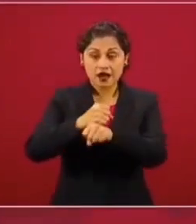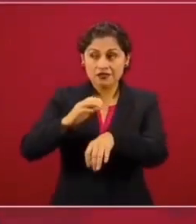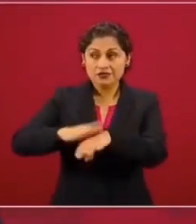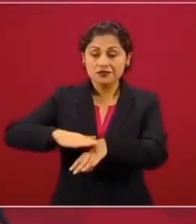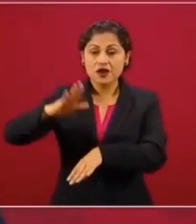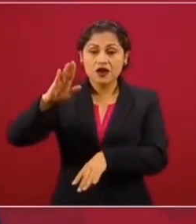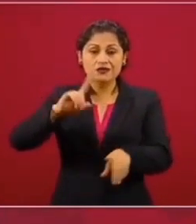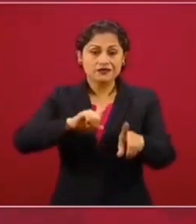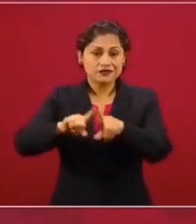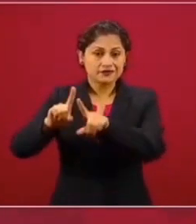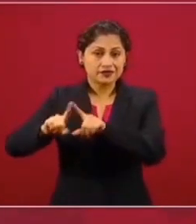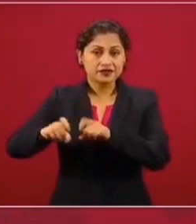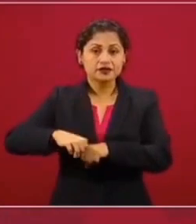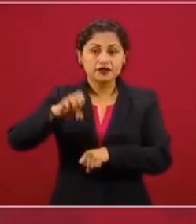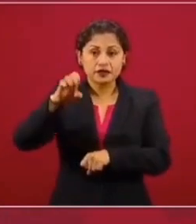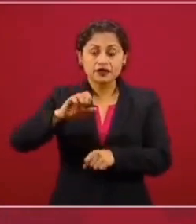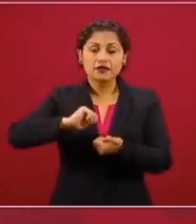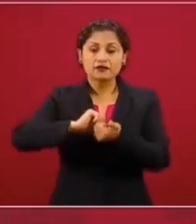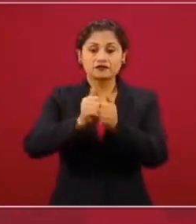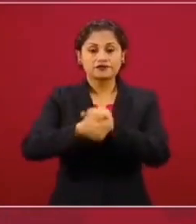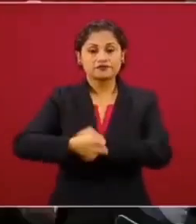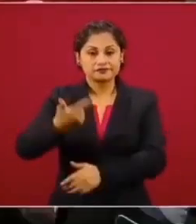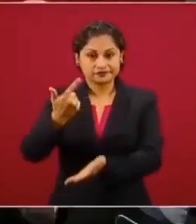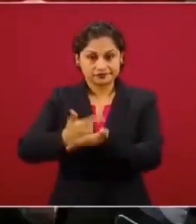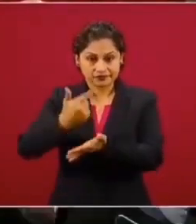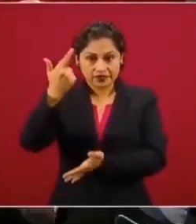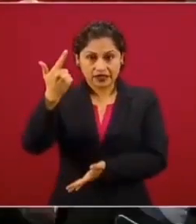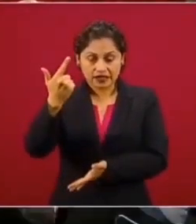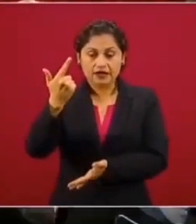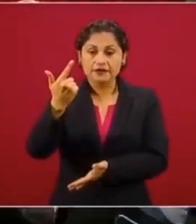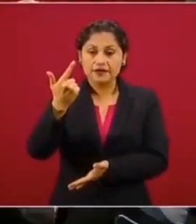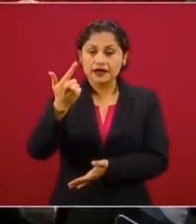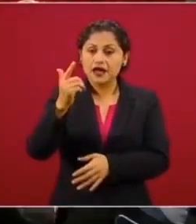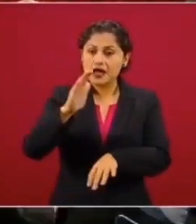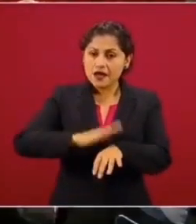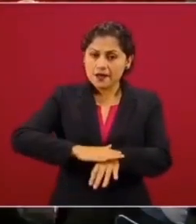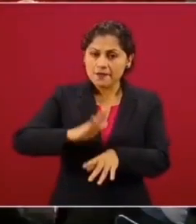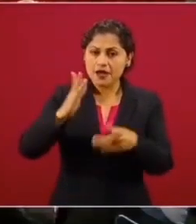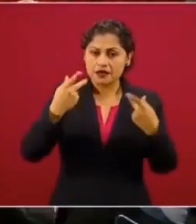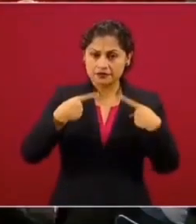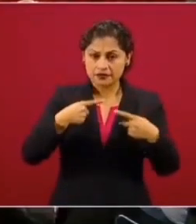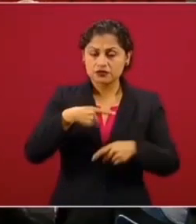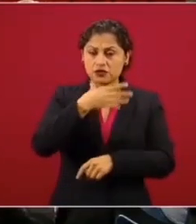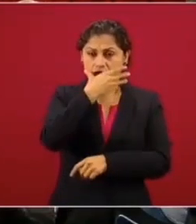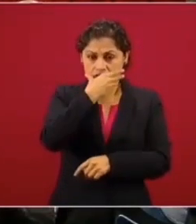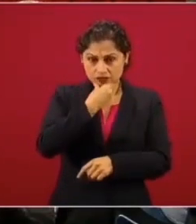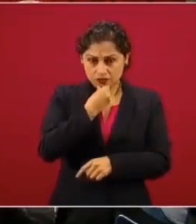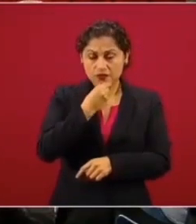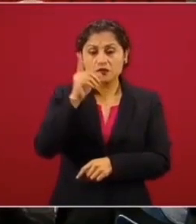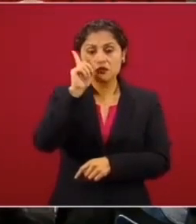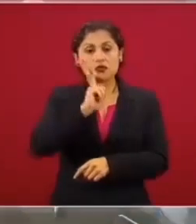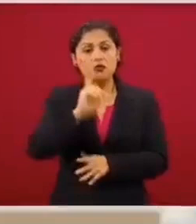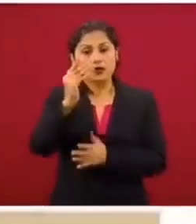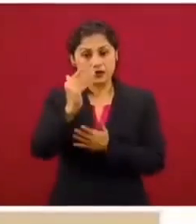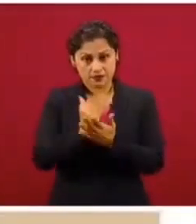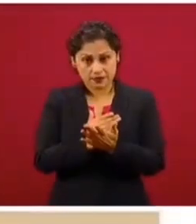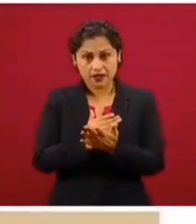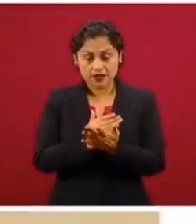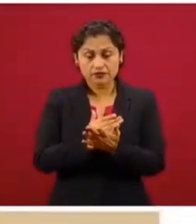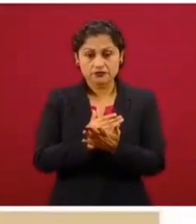también casos fatales existe un predominio mayor de hombres sobre mujeres y esto nos ha permitido